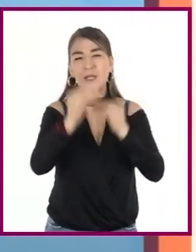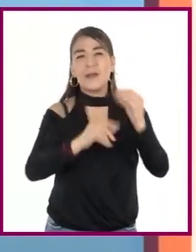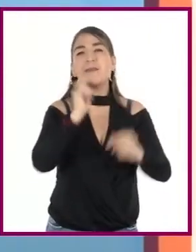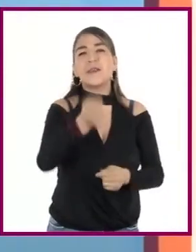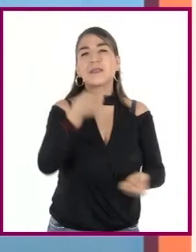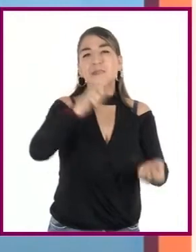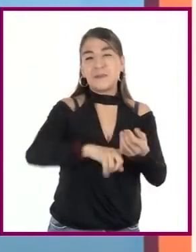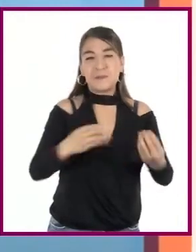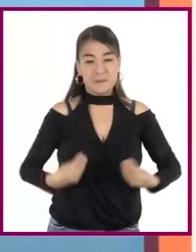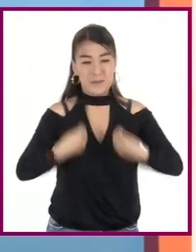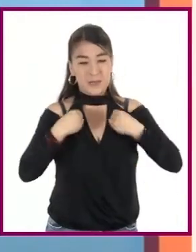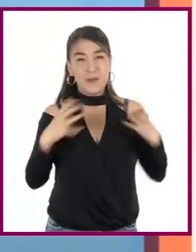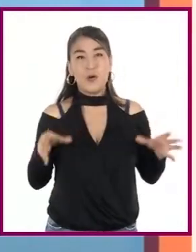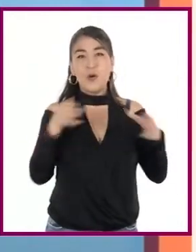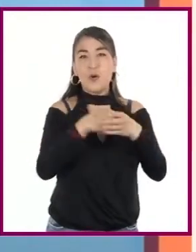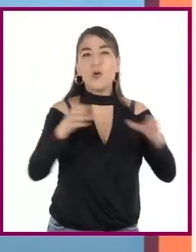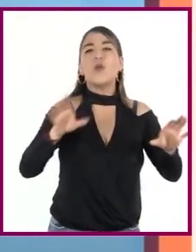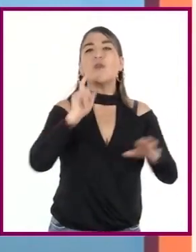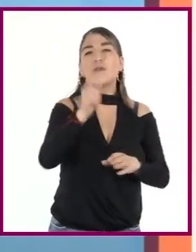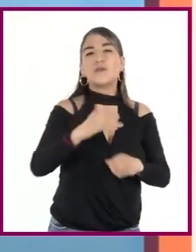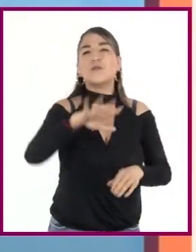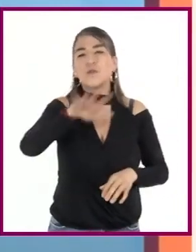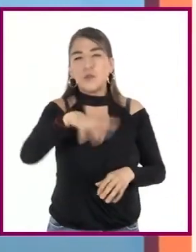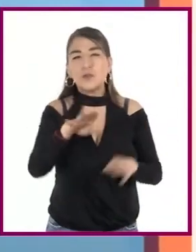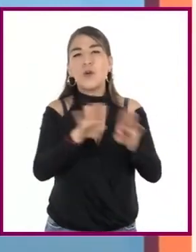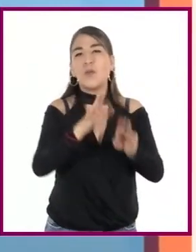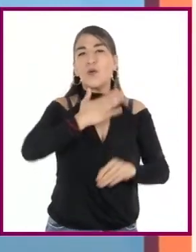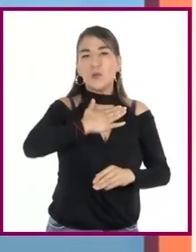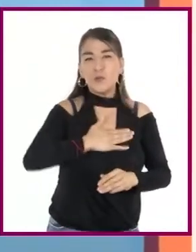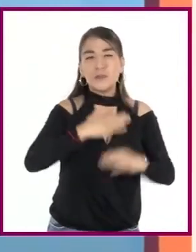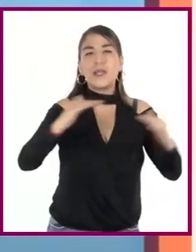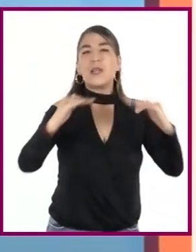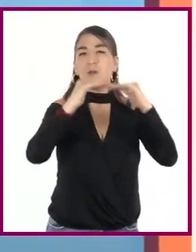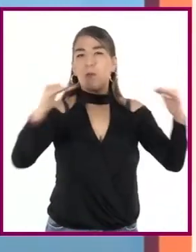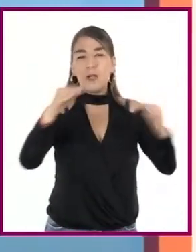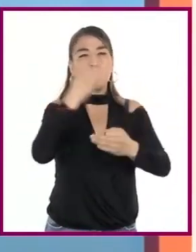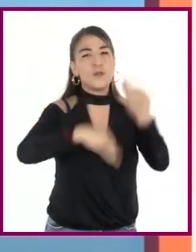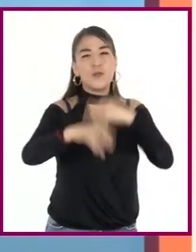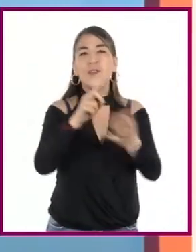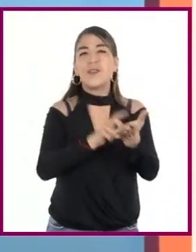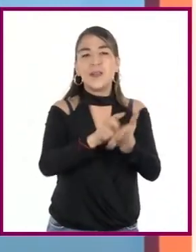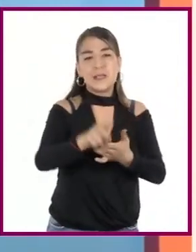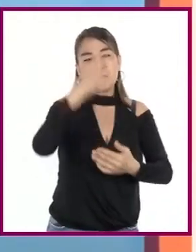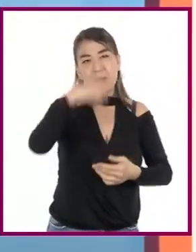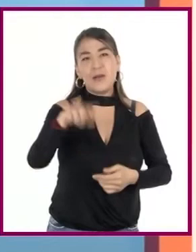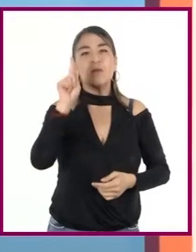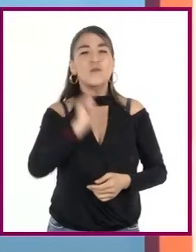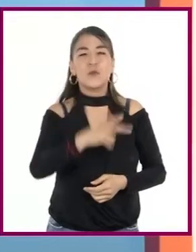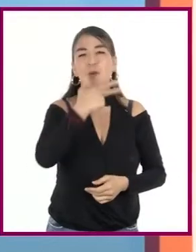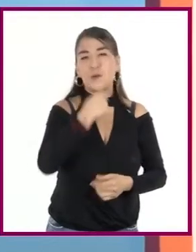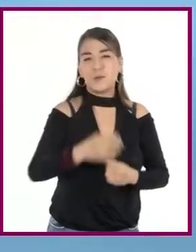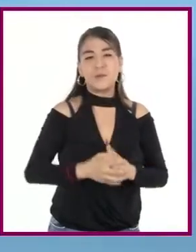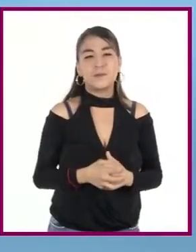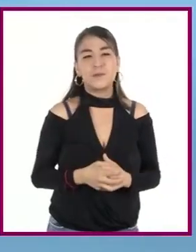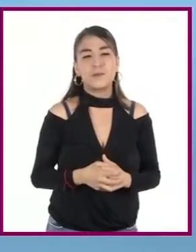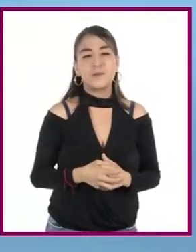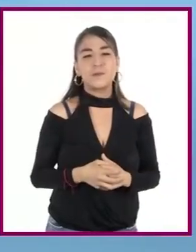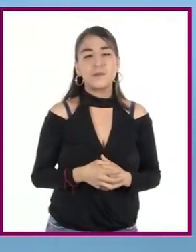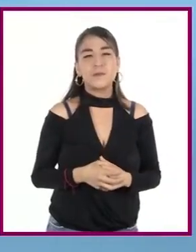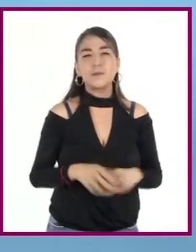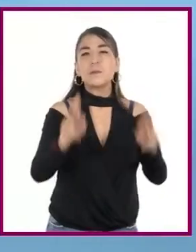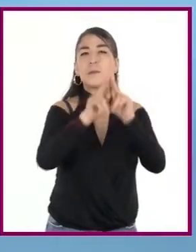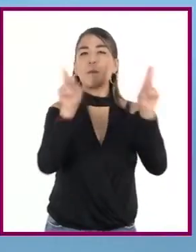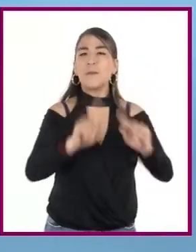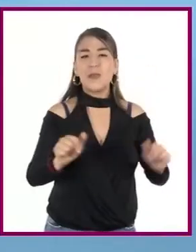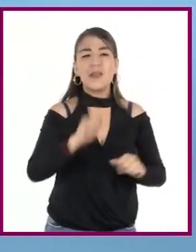en comunidad es buscar la justicia y la igualdad de derechos para todas y todos. La